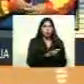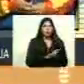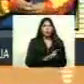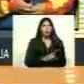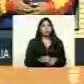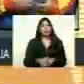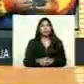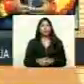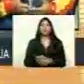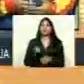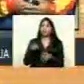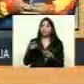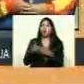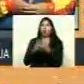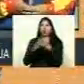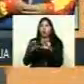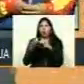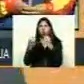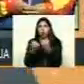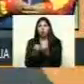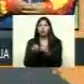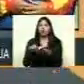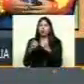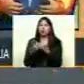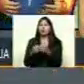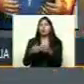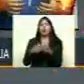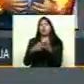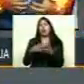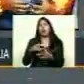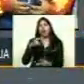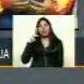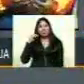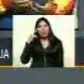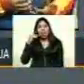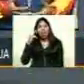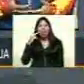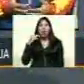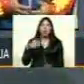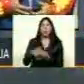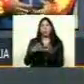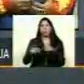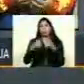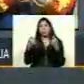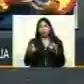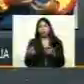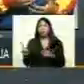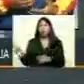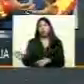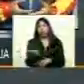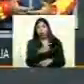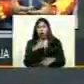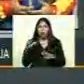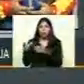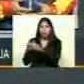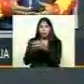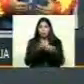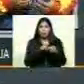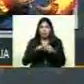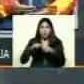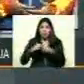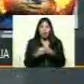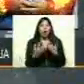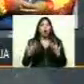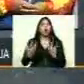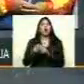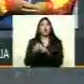la Discriminación Racial, SENADES, que es el Servicio para el Desarme, todos juntos, junto a la Guardia del Pueblo, a la Policía del Estado Cojedes,